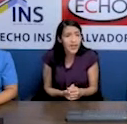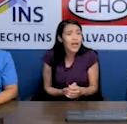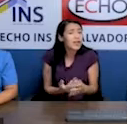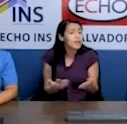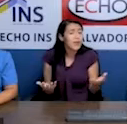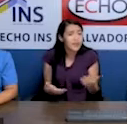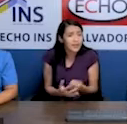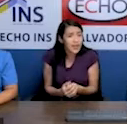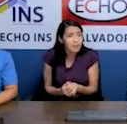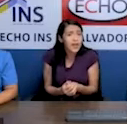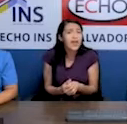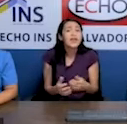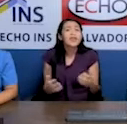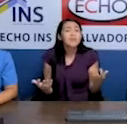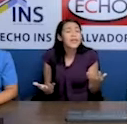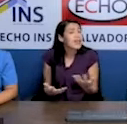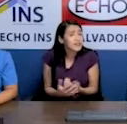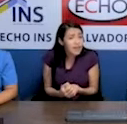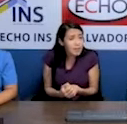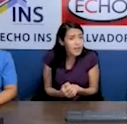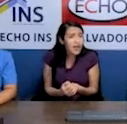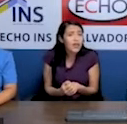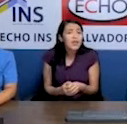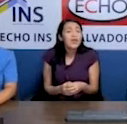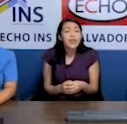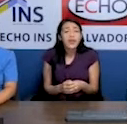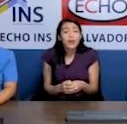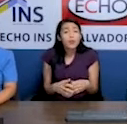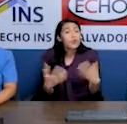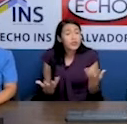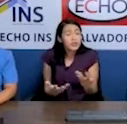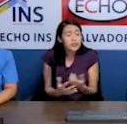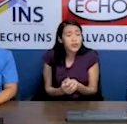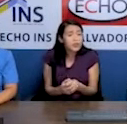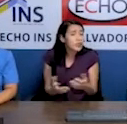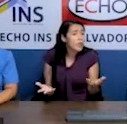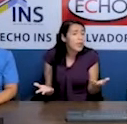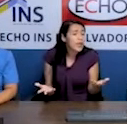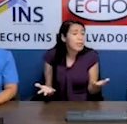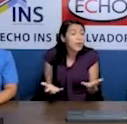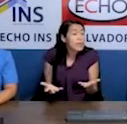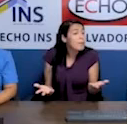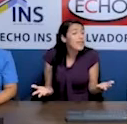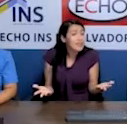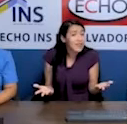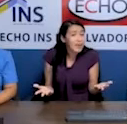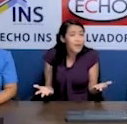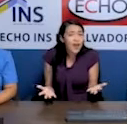hiponatremia severa, hipernatremia, hipercalcemia, u otros trastornos como por